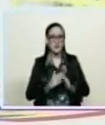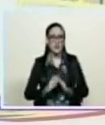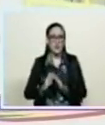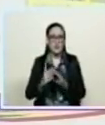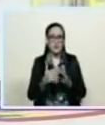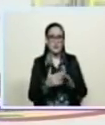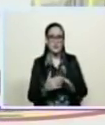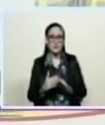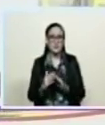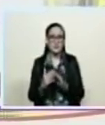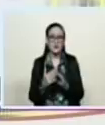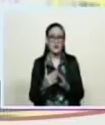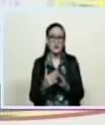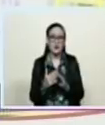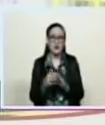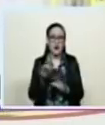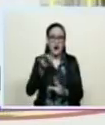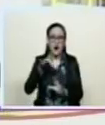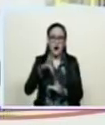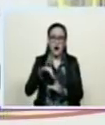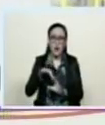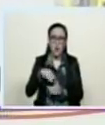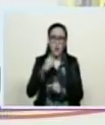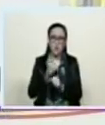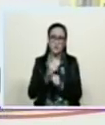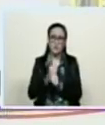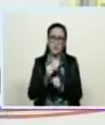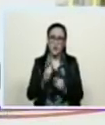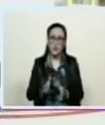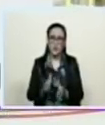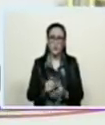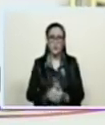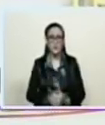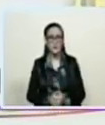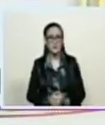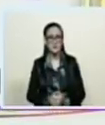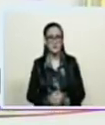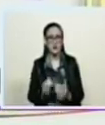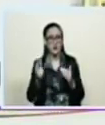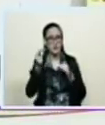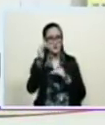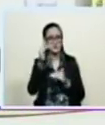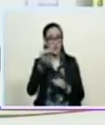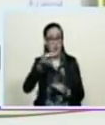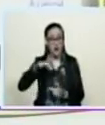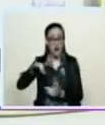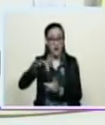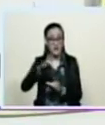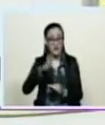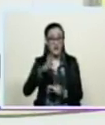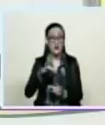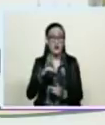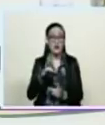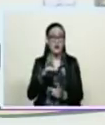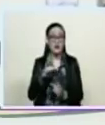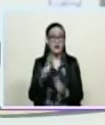comunales, cajas de ahorro de los trabajadores. Atención, las cajas de ahorro.